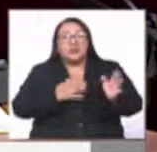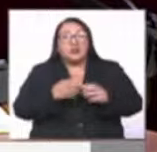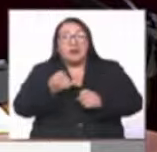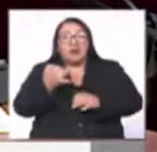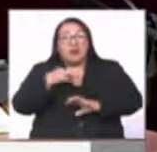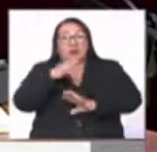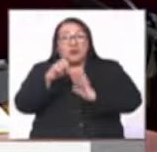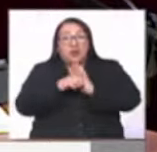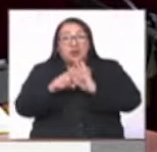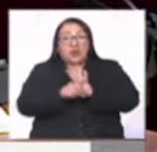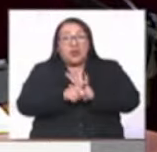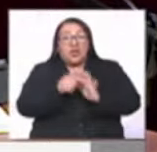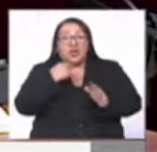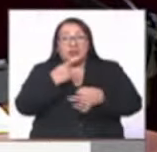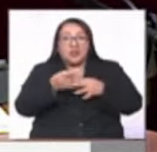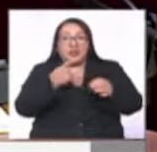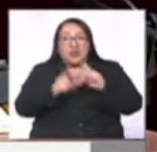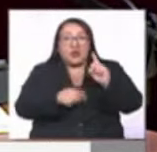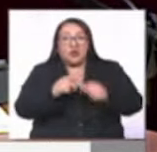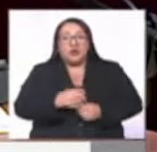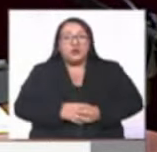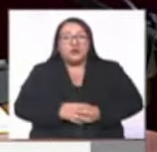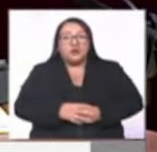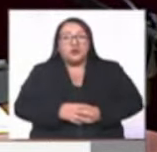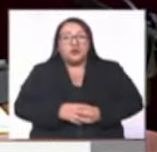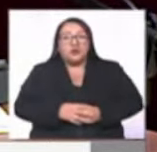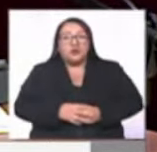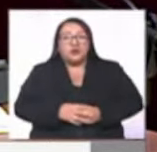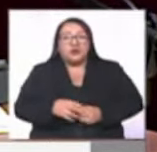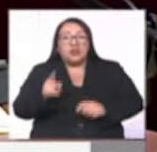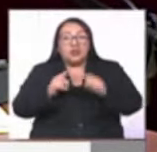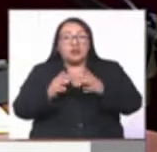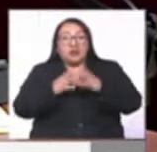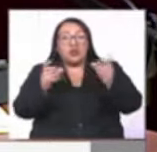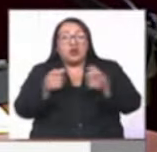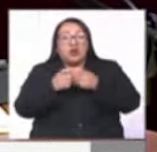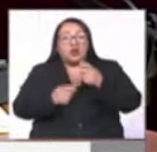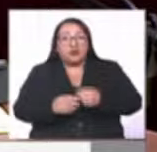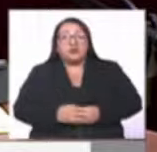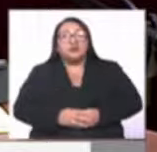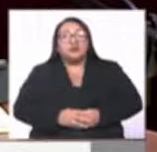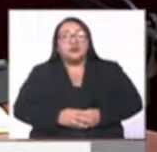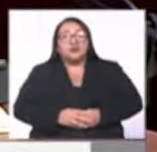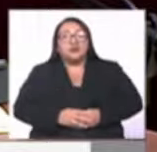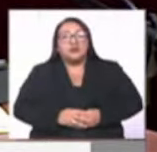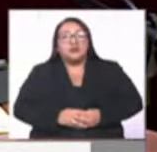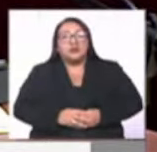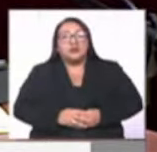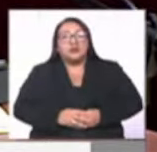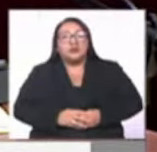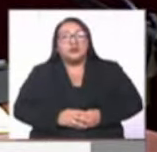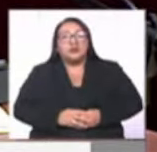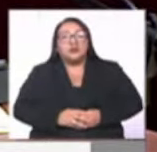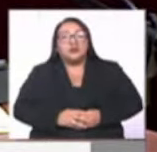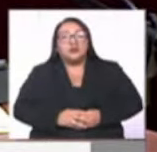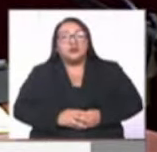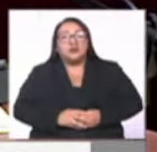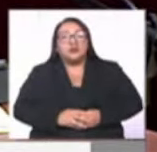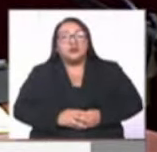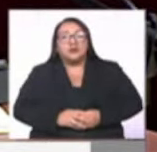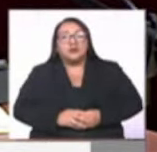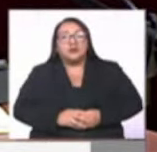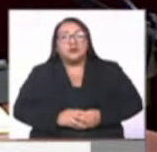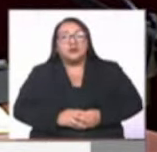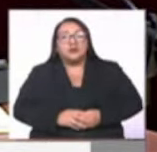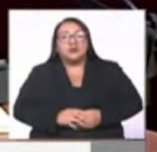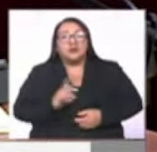proyectos de ley ahí se mencionan algunos de algunos distinguidos congresistas que reconocían que había duda y por